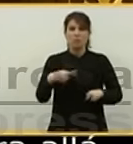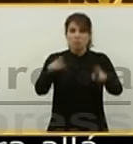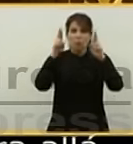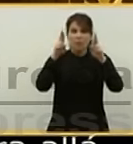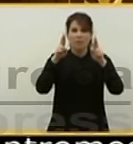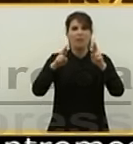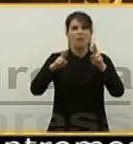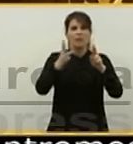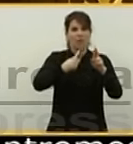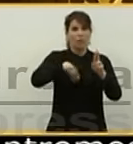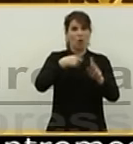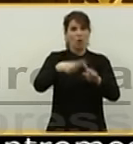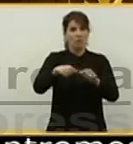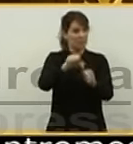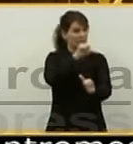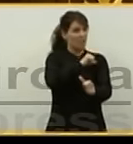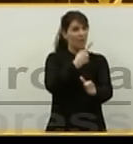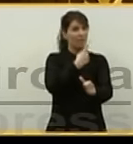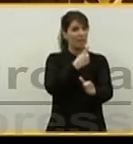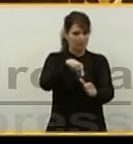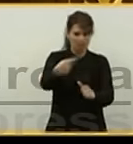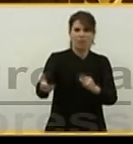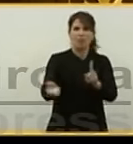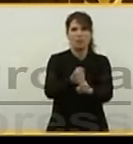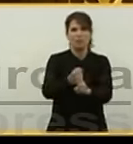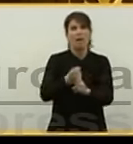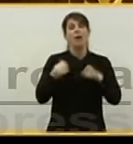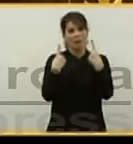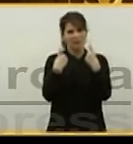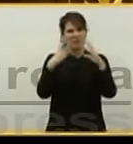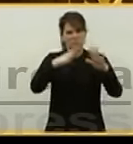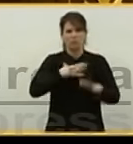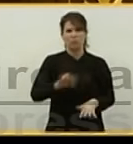faltó ayer. Nos hará falta, pero es posible. Muchas gracias. Gracias, señor.